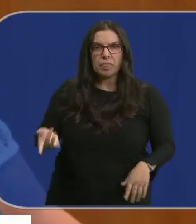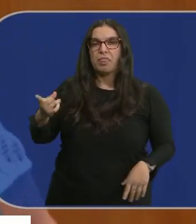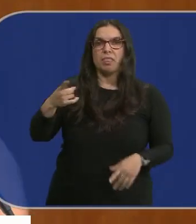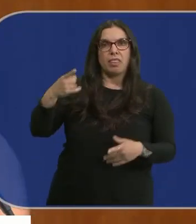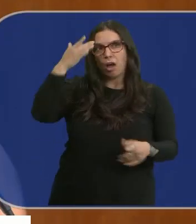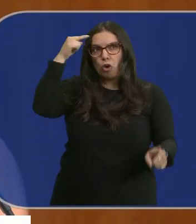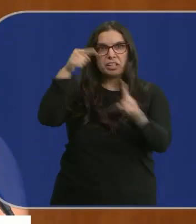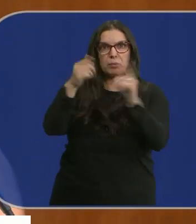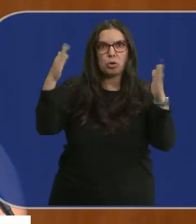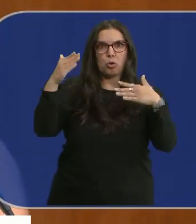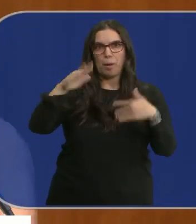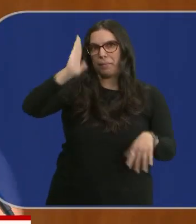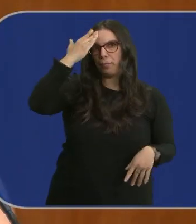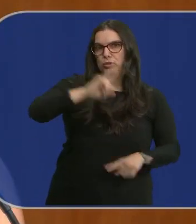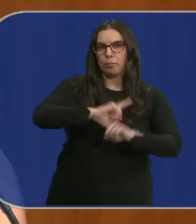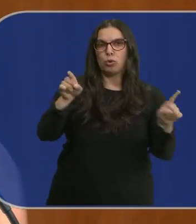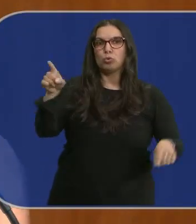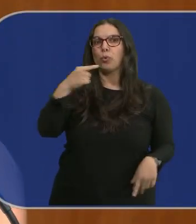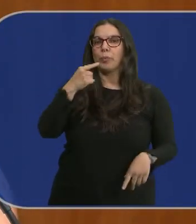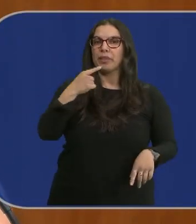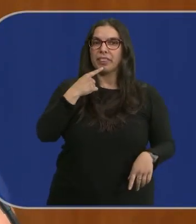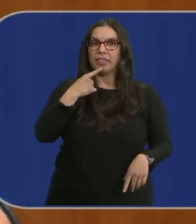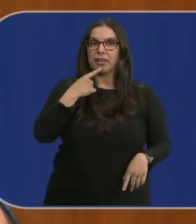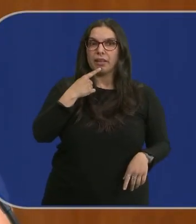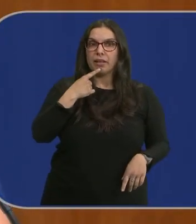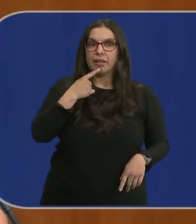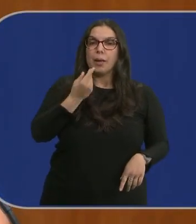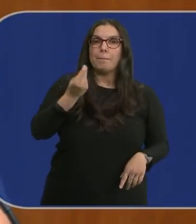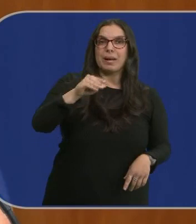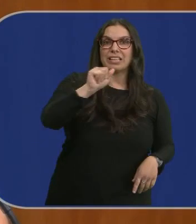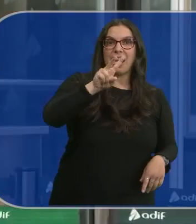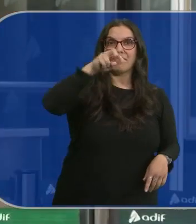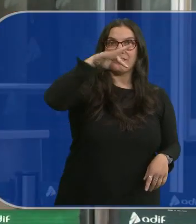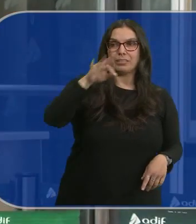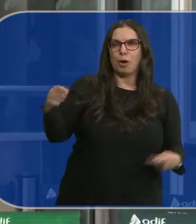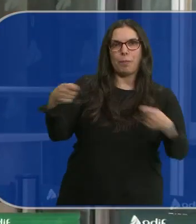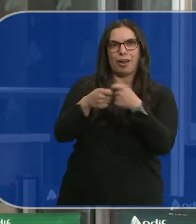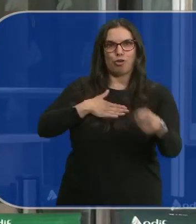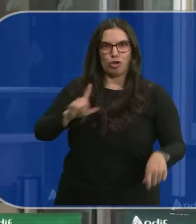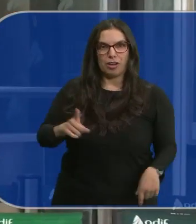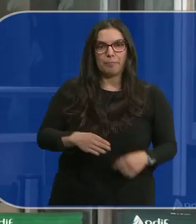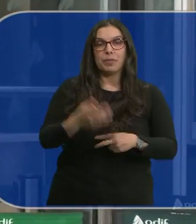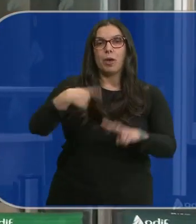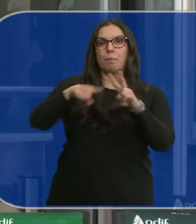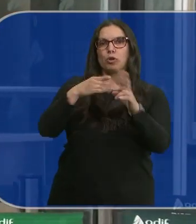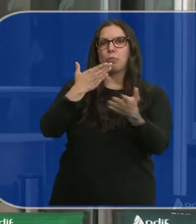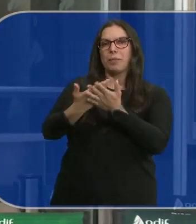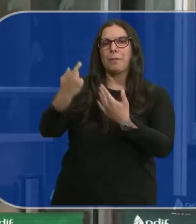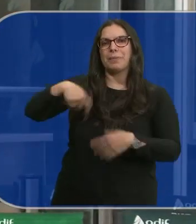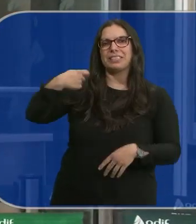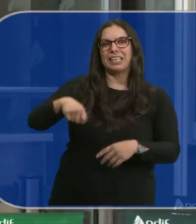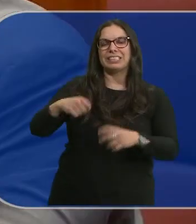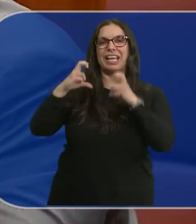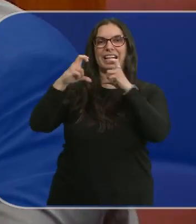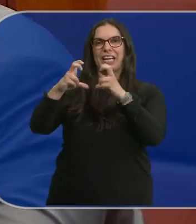sin principios. Han propuesto a Renfe el establecimiento de un servicio adicional a Avant, pero se han negado a financiarlo. Vox ha solicitado el cese inmediato del presidente